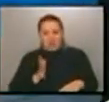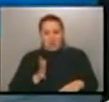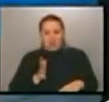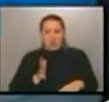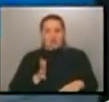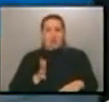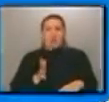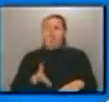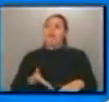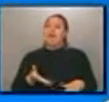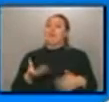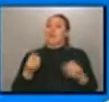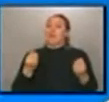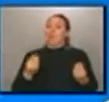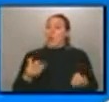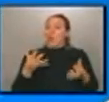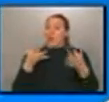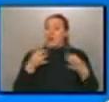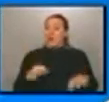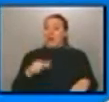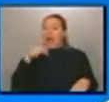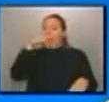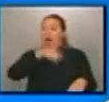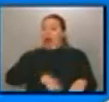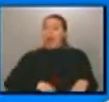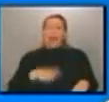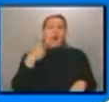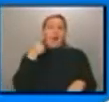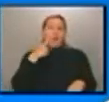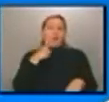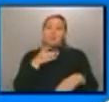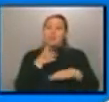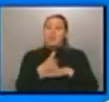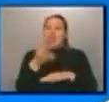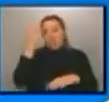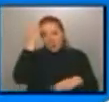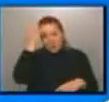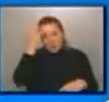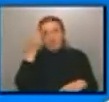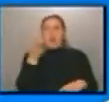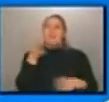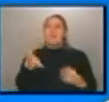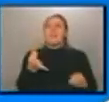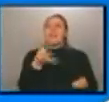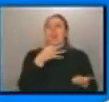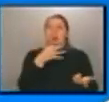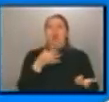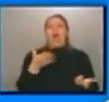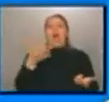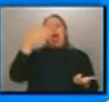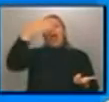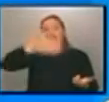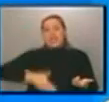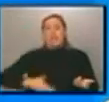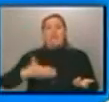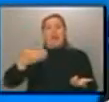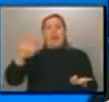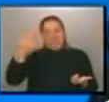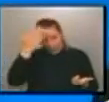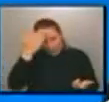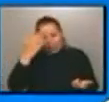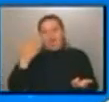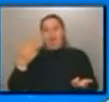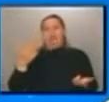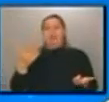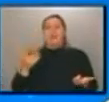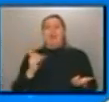consonancia, fíjate qué casualidad con esto que él está haciendo ahora dentro de los tribunales. Pide cocaína, se golpea la cabeza contra la pared,